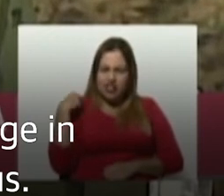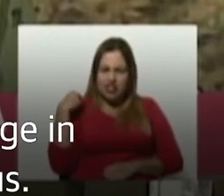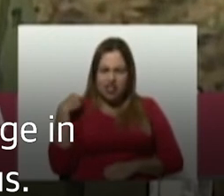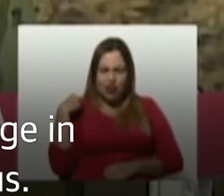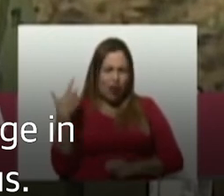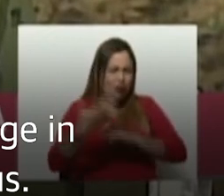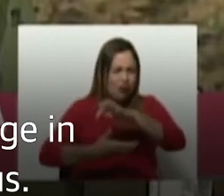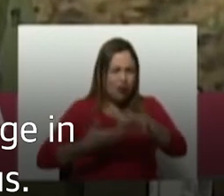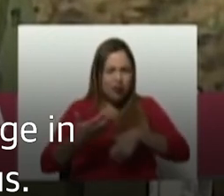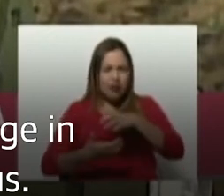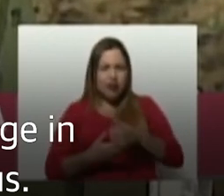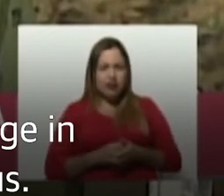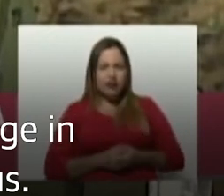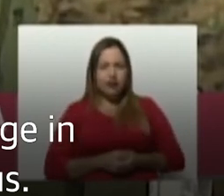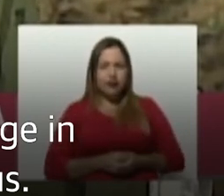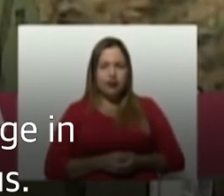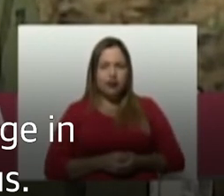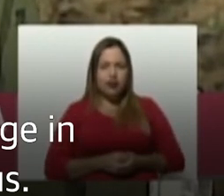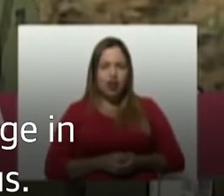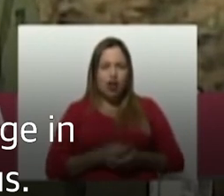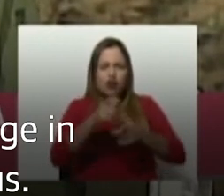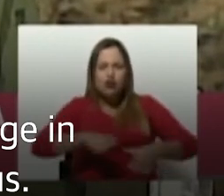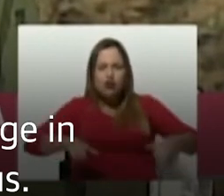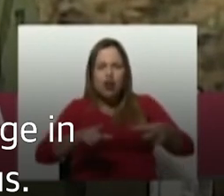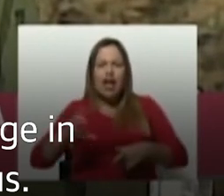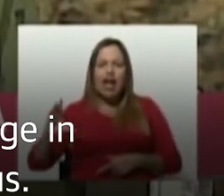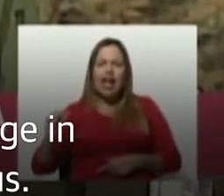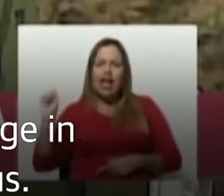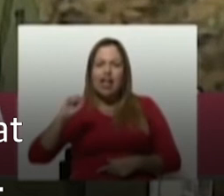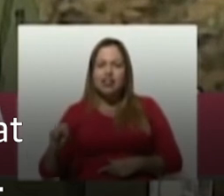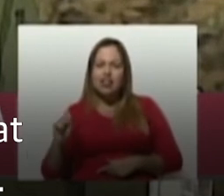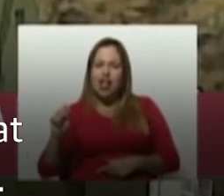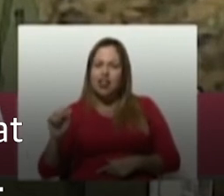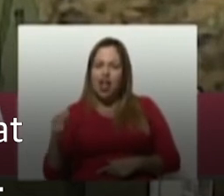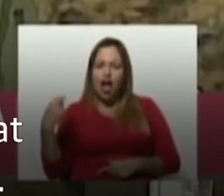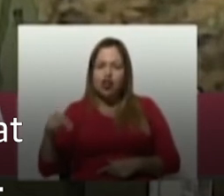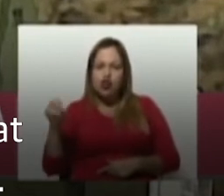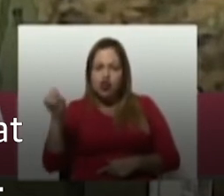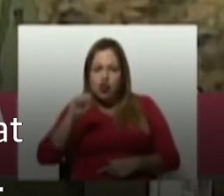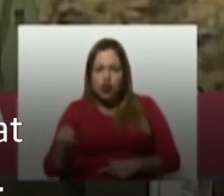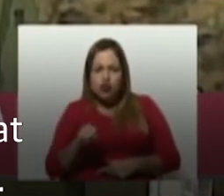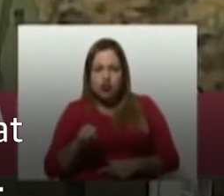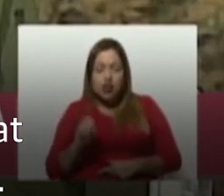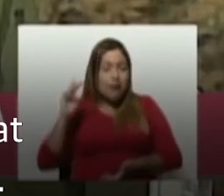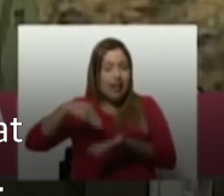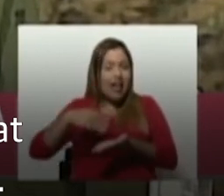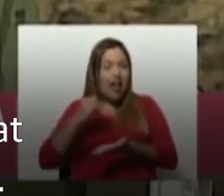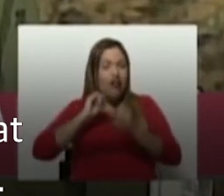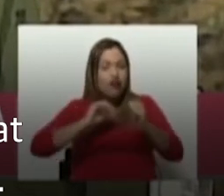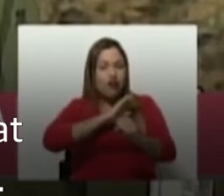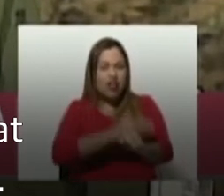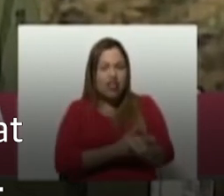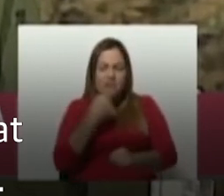daños en el Castaño, en Maracay, son fuertes. Me informan preliminarmente que hay